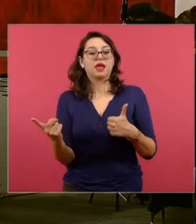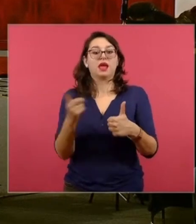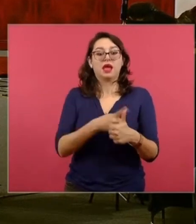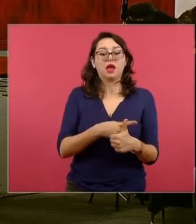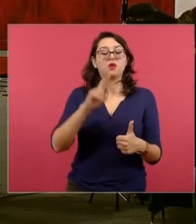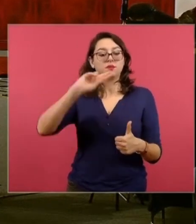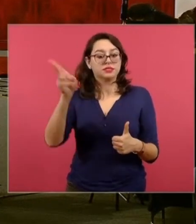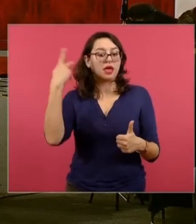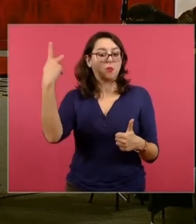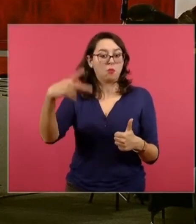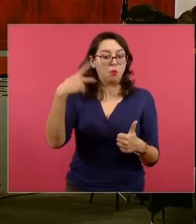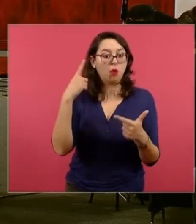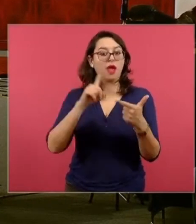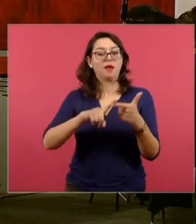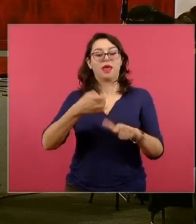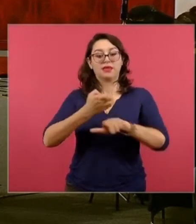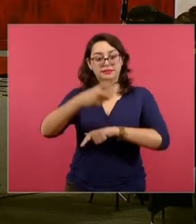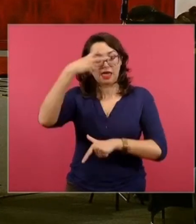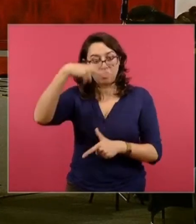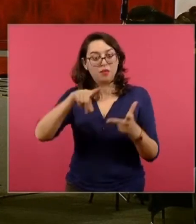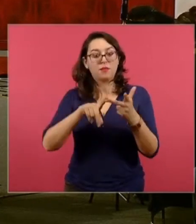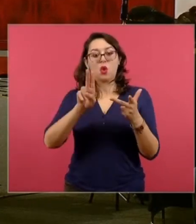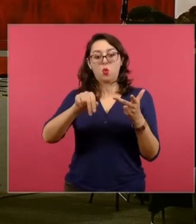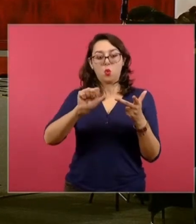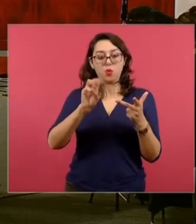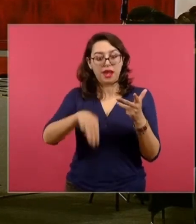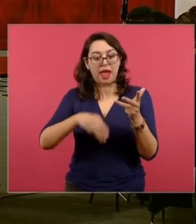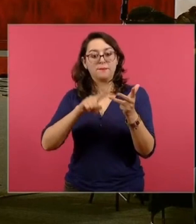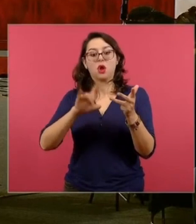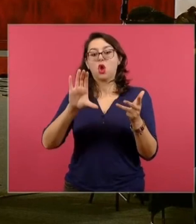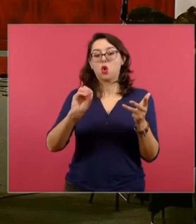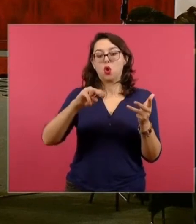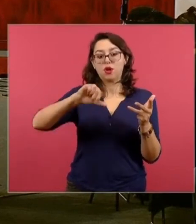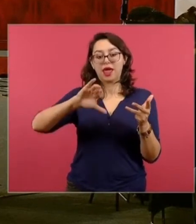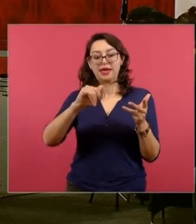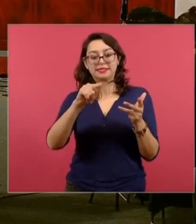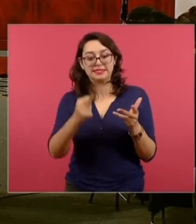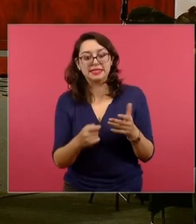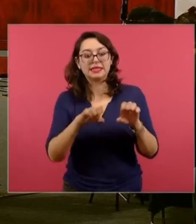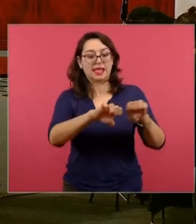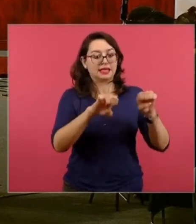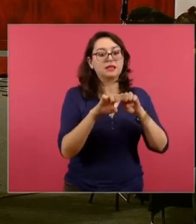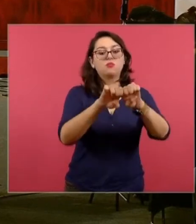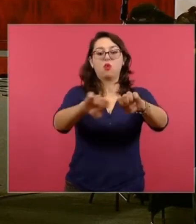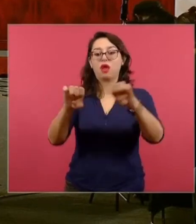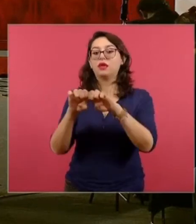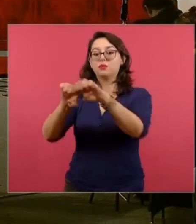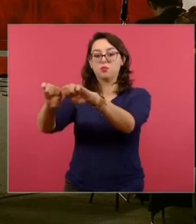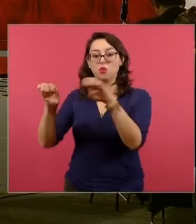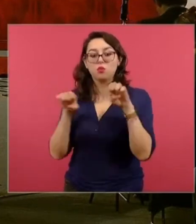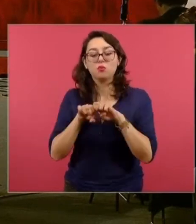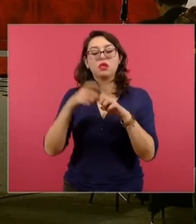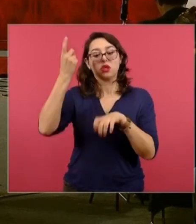de Puebla, la Universidad del Estado de México, la UNAM, el CONACYT, los equipos de la misma dirección, el área editorial,